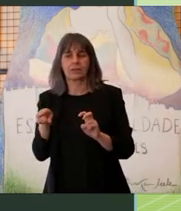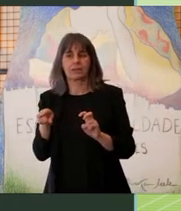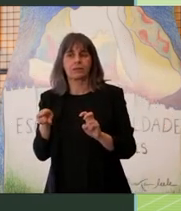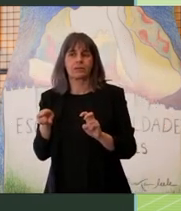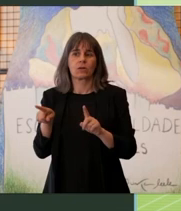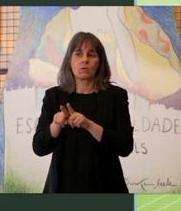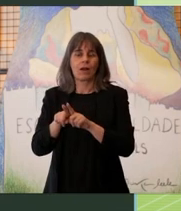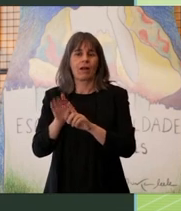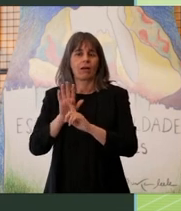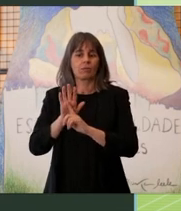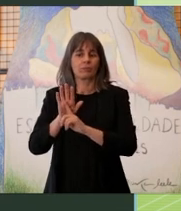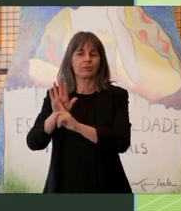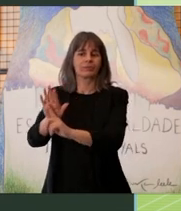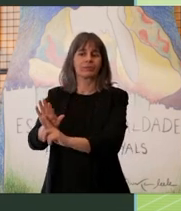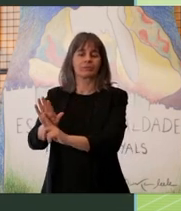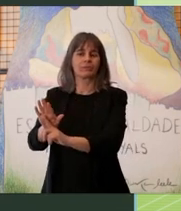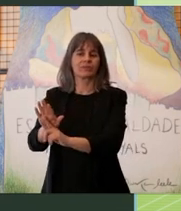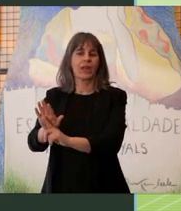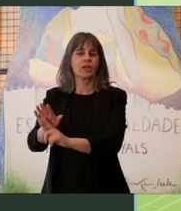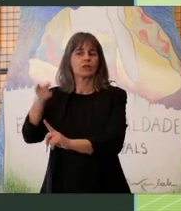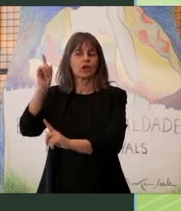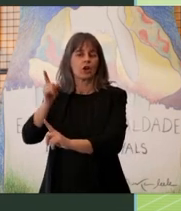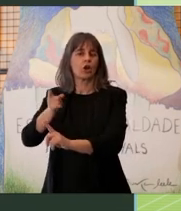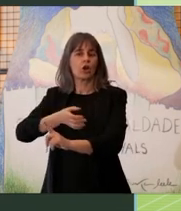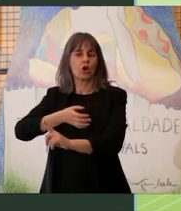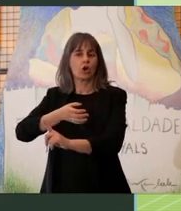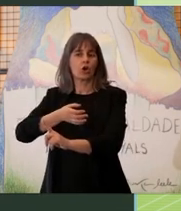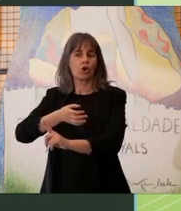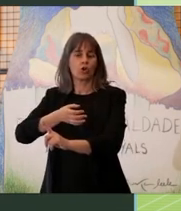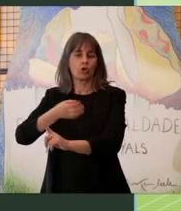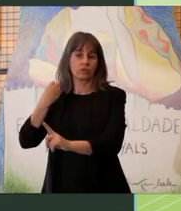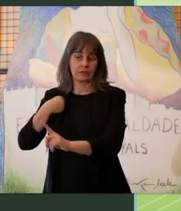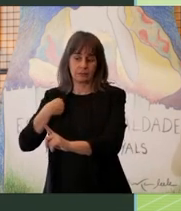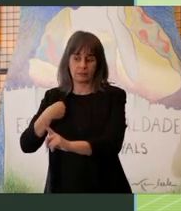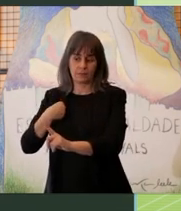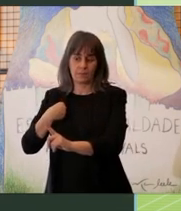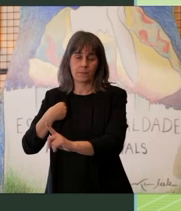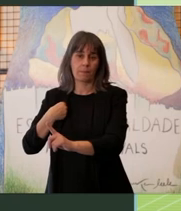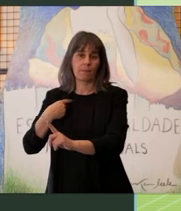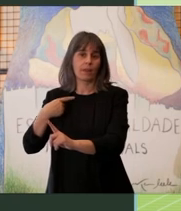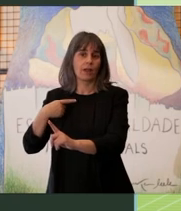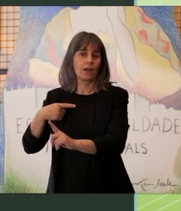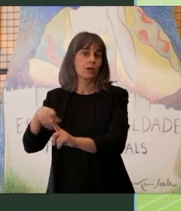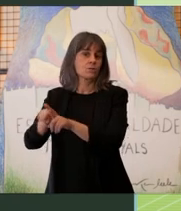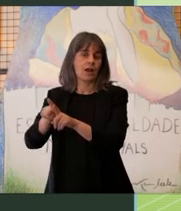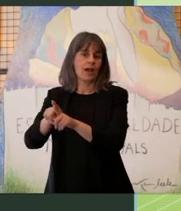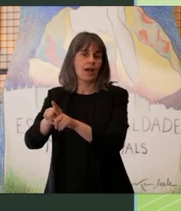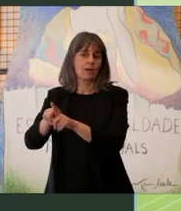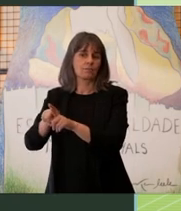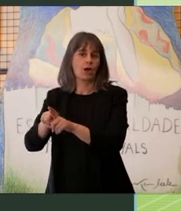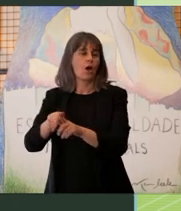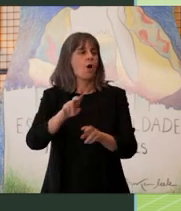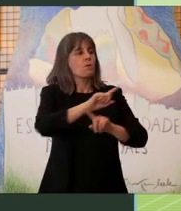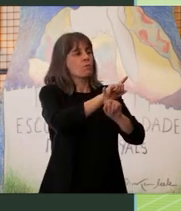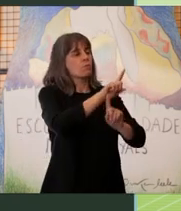nos relega al Coto cerrado que Aparentemente discurse discurre hoy Perdón discurre aparte de los problemas más